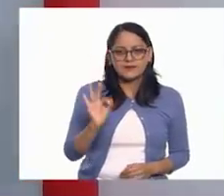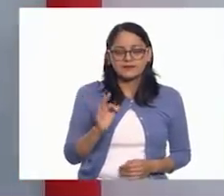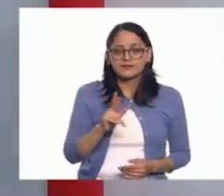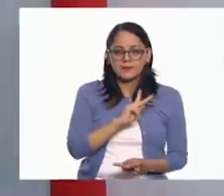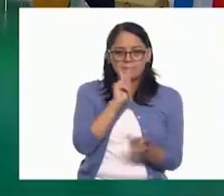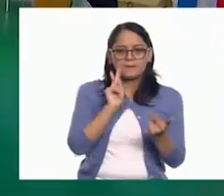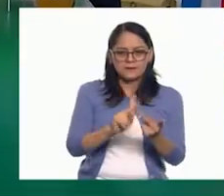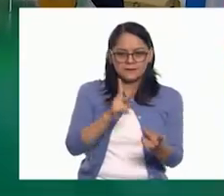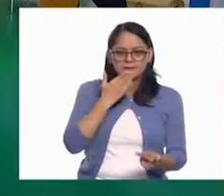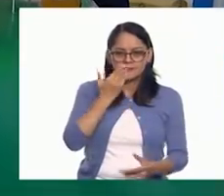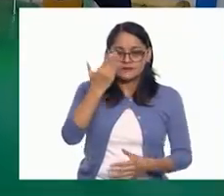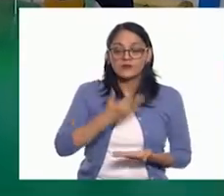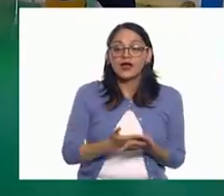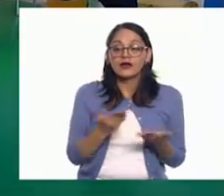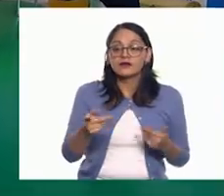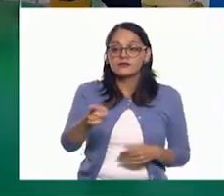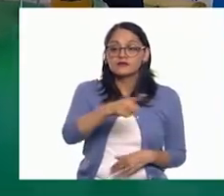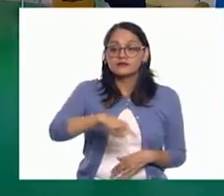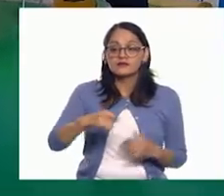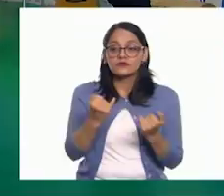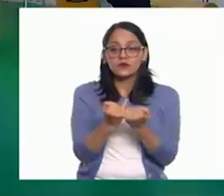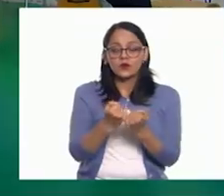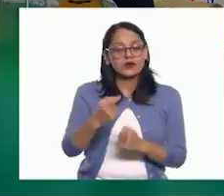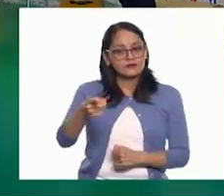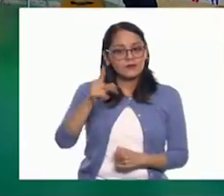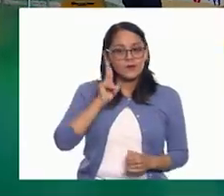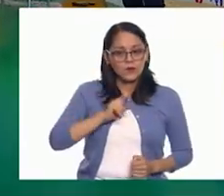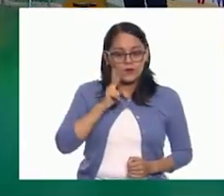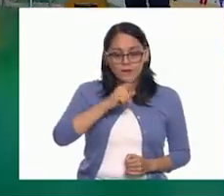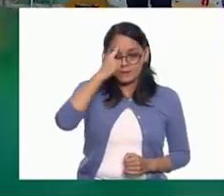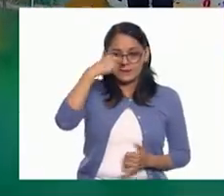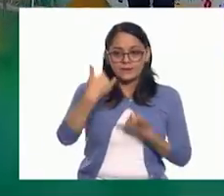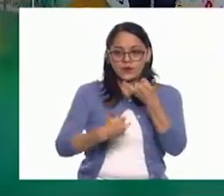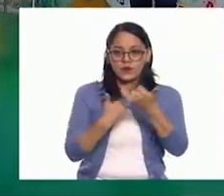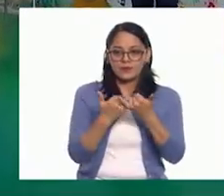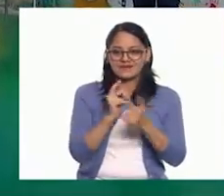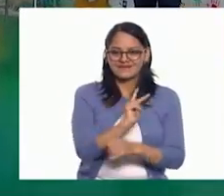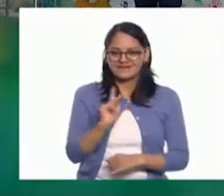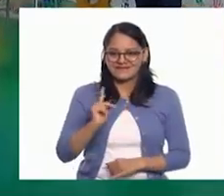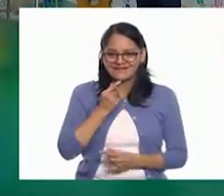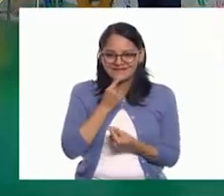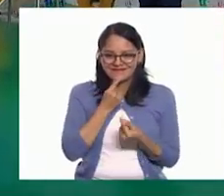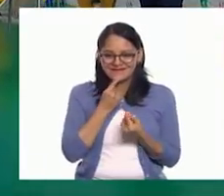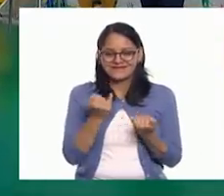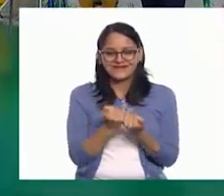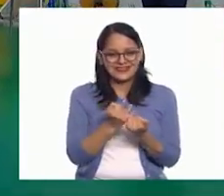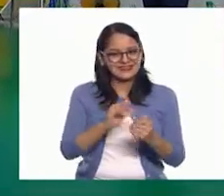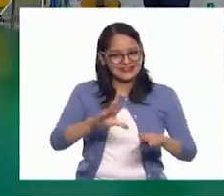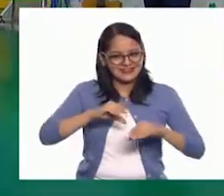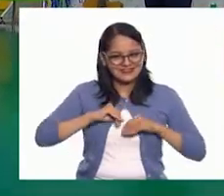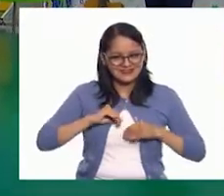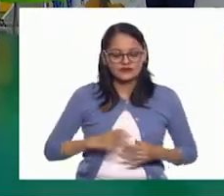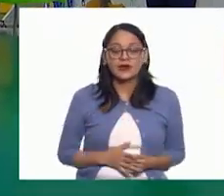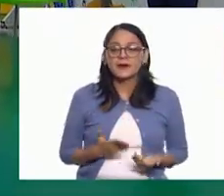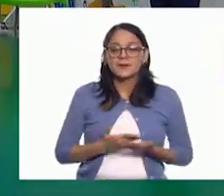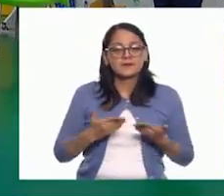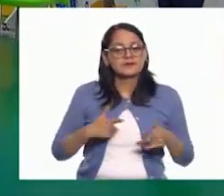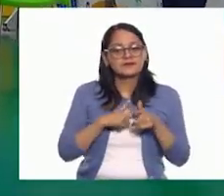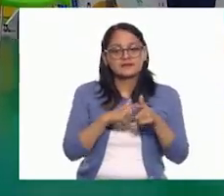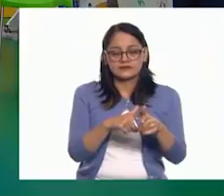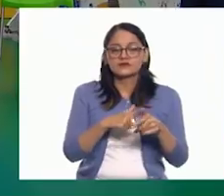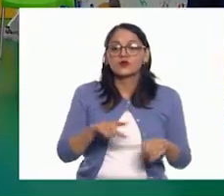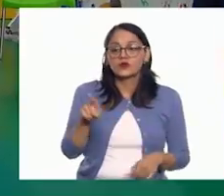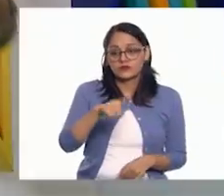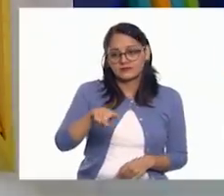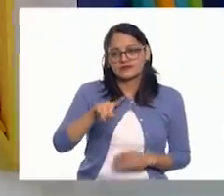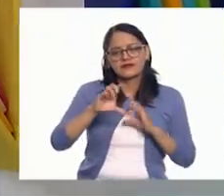Perfecto. Entonces, y ustedes también, rétense a jugar como niños. Todo el tiempo. Pues muchísimas gracias, don Canta, de nuevo.